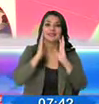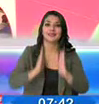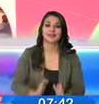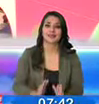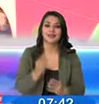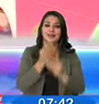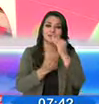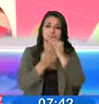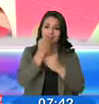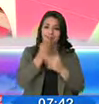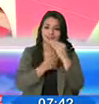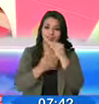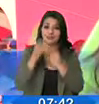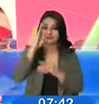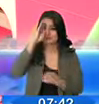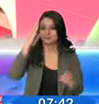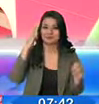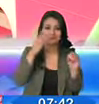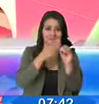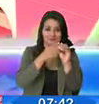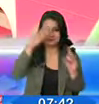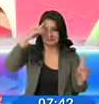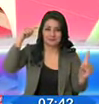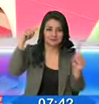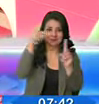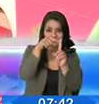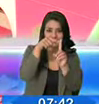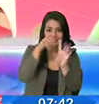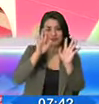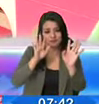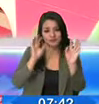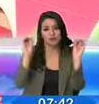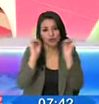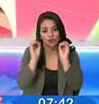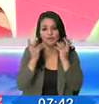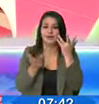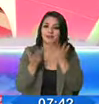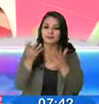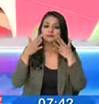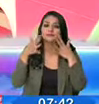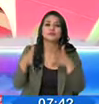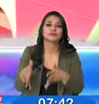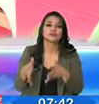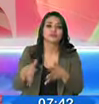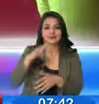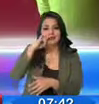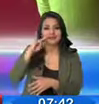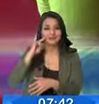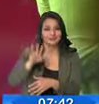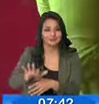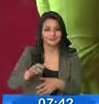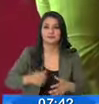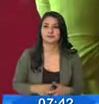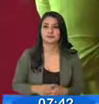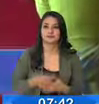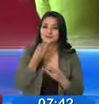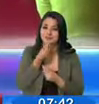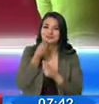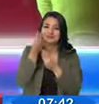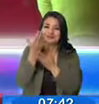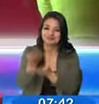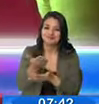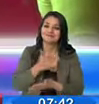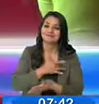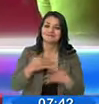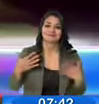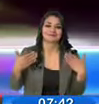alimentos. Esa es mi meta, estudiar eso, sino tal vez parvularia, también, que me gusta. Ella nos confiesa con alegría y